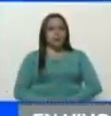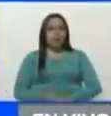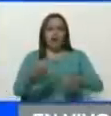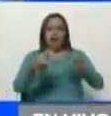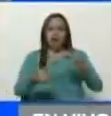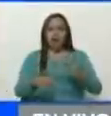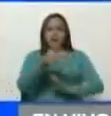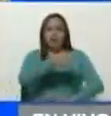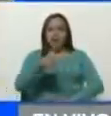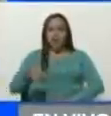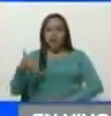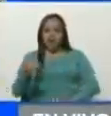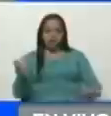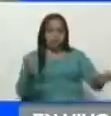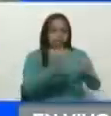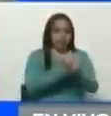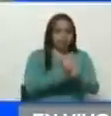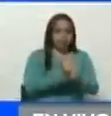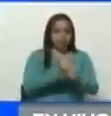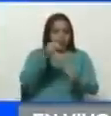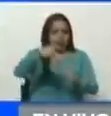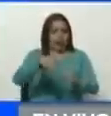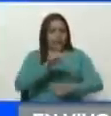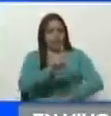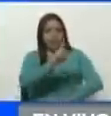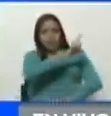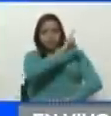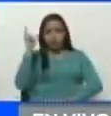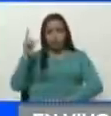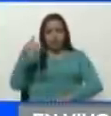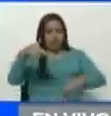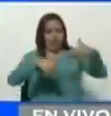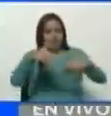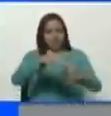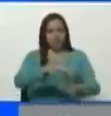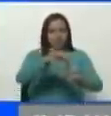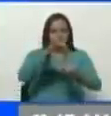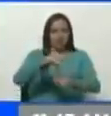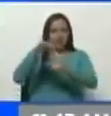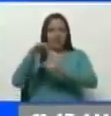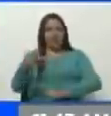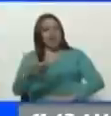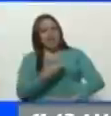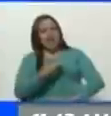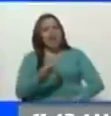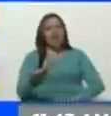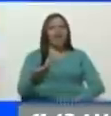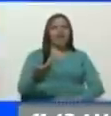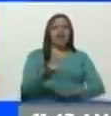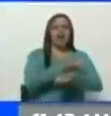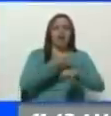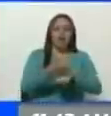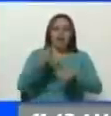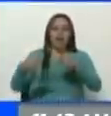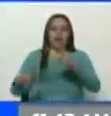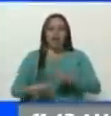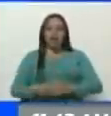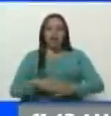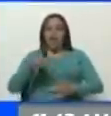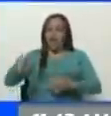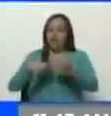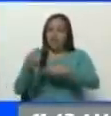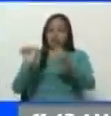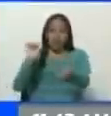habían logrado puestos dentro de la estructura del PSUV, ni más ni menos que en delito de narcotráfico. Es